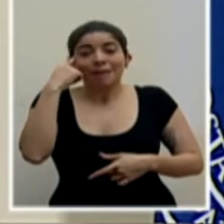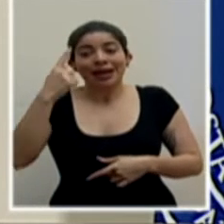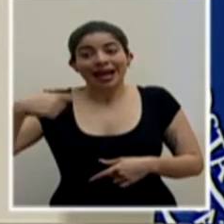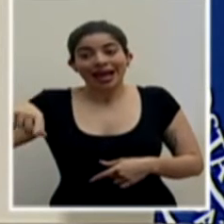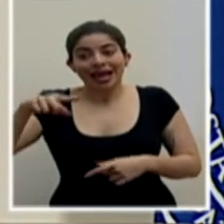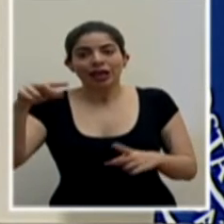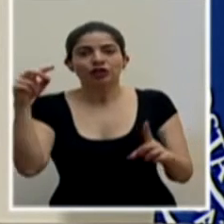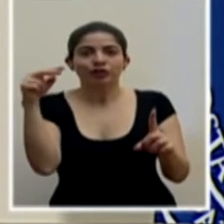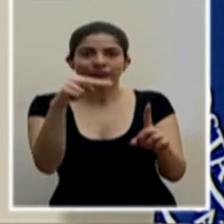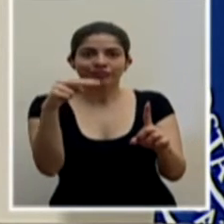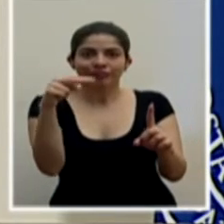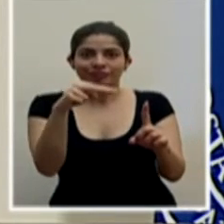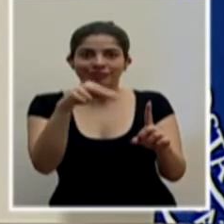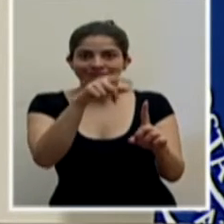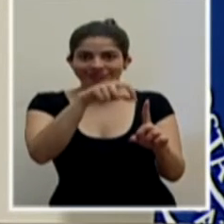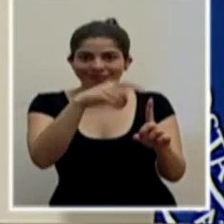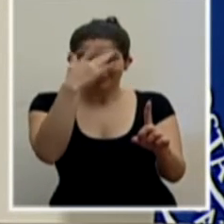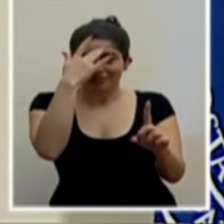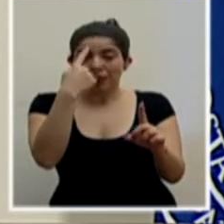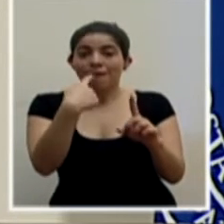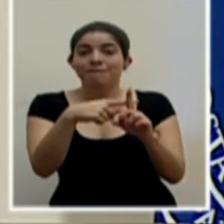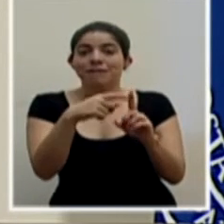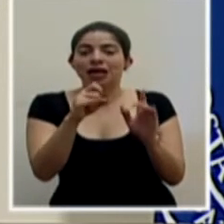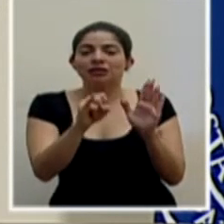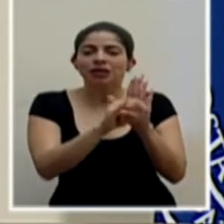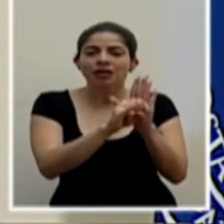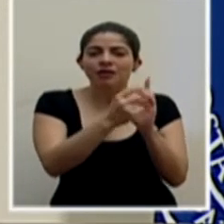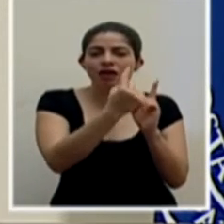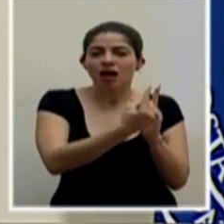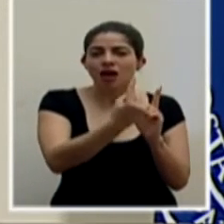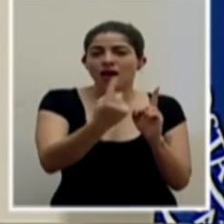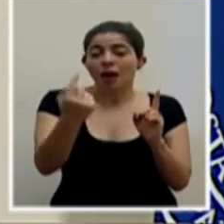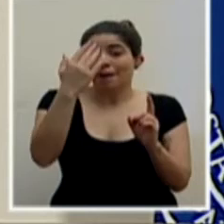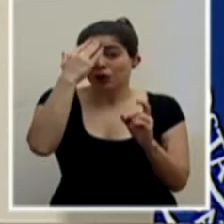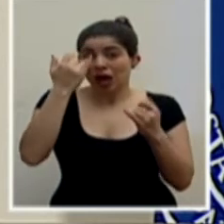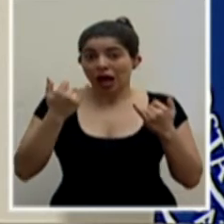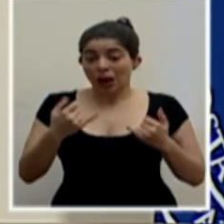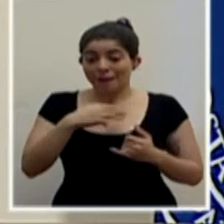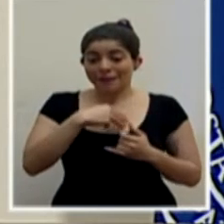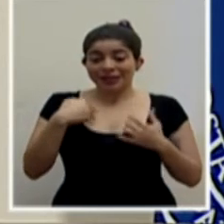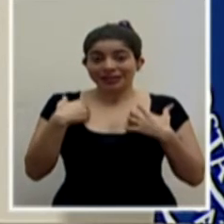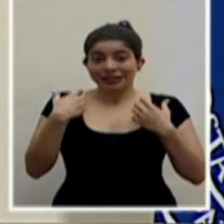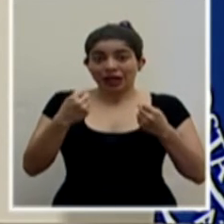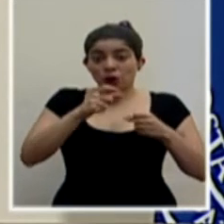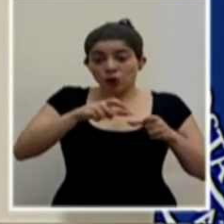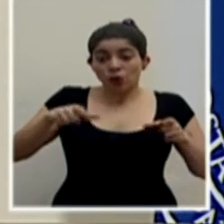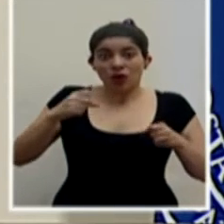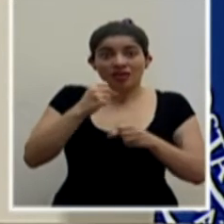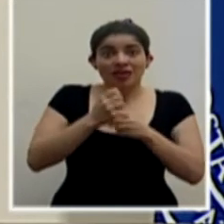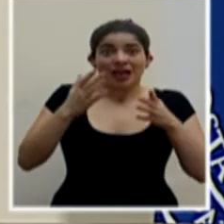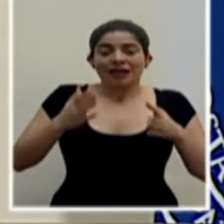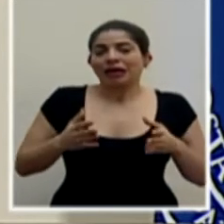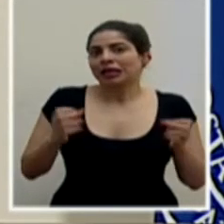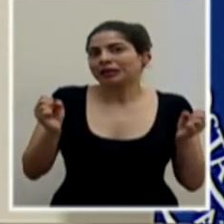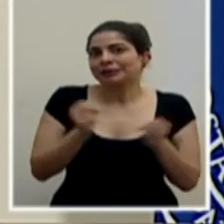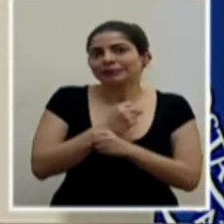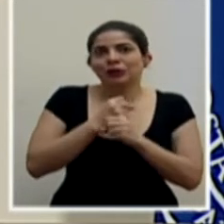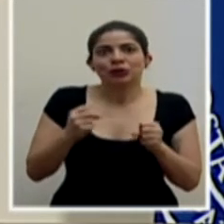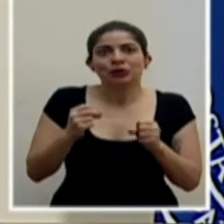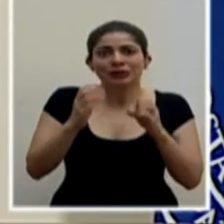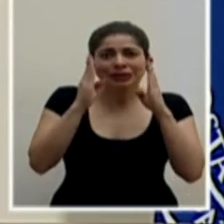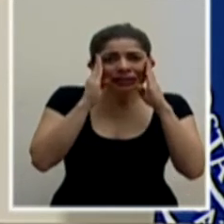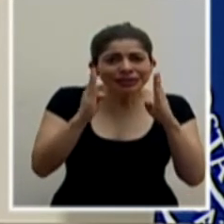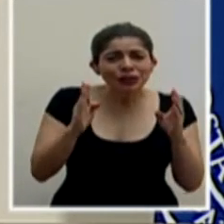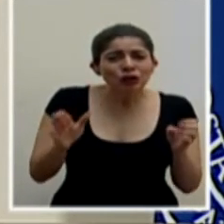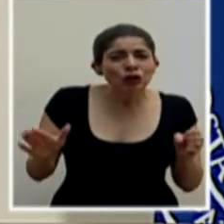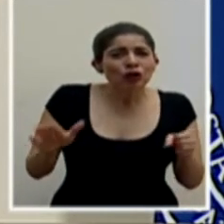a los mismos y brindando la identificación de cada caso, ya que el personal del Ministerio de Salud no va a tener la capacidad de darle